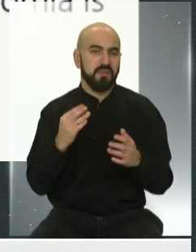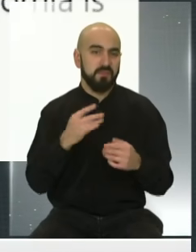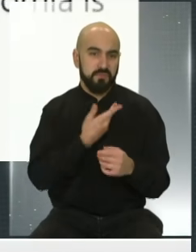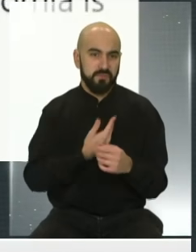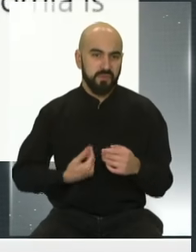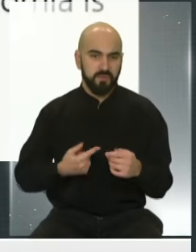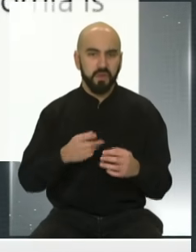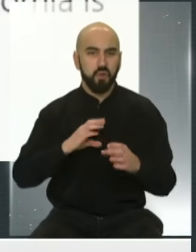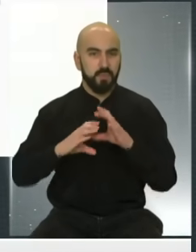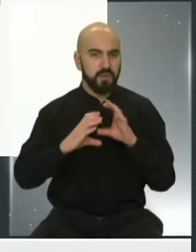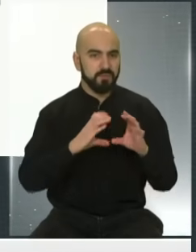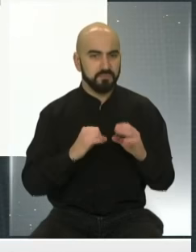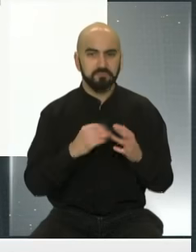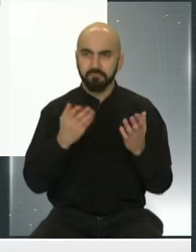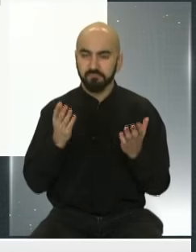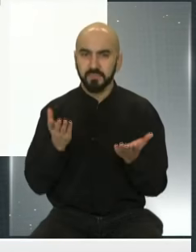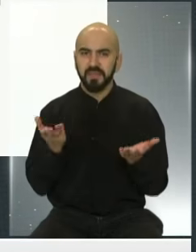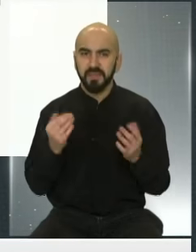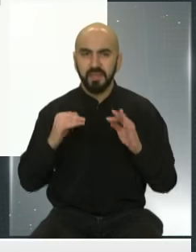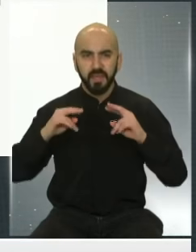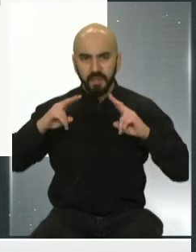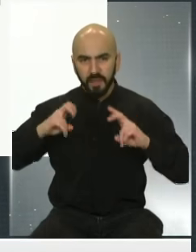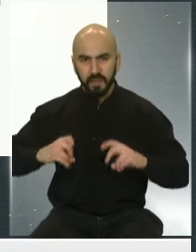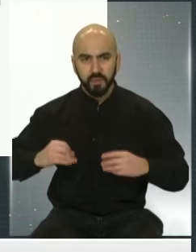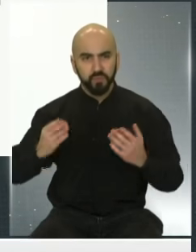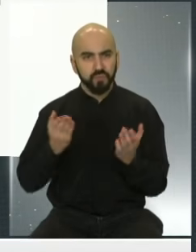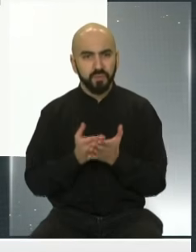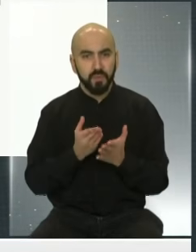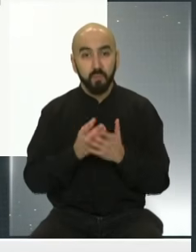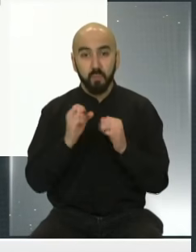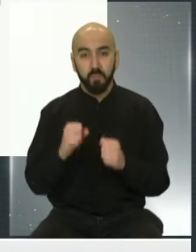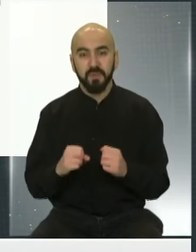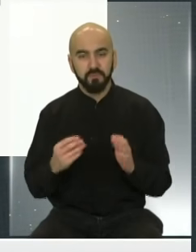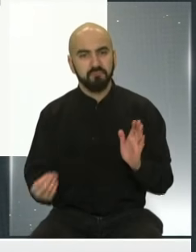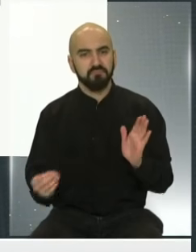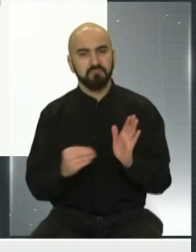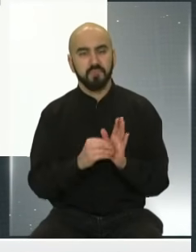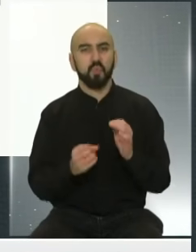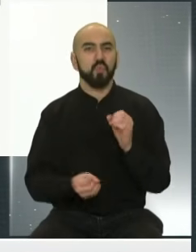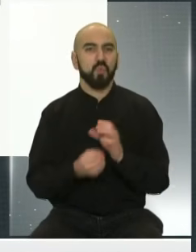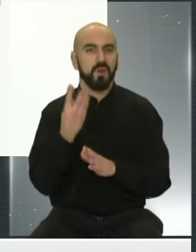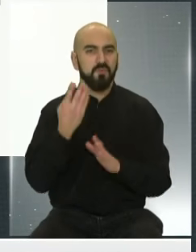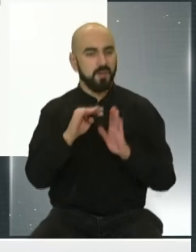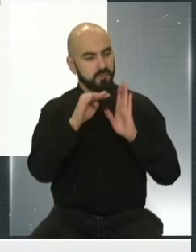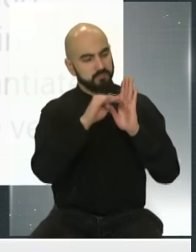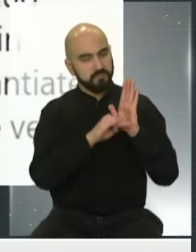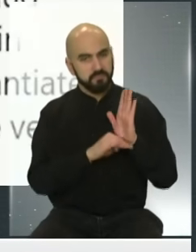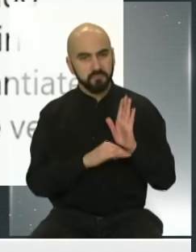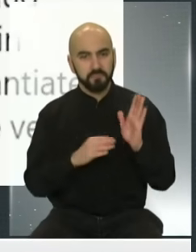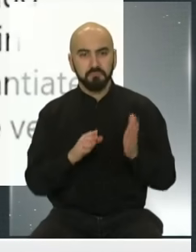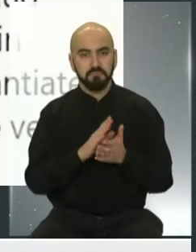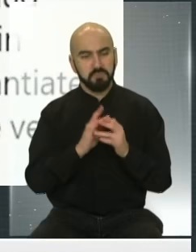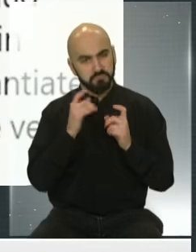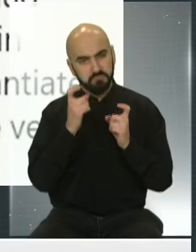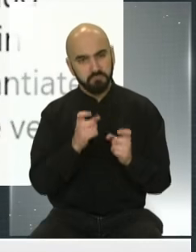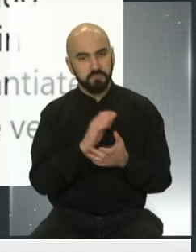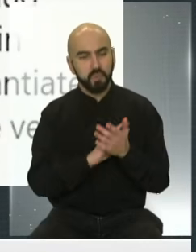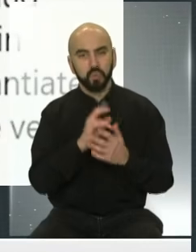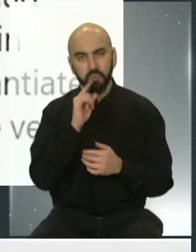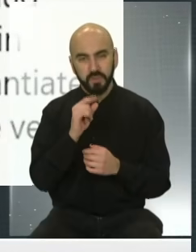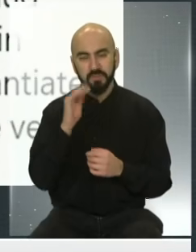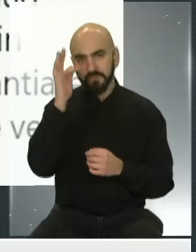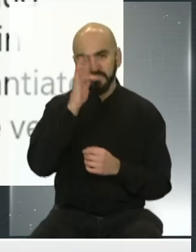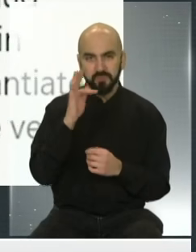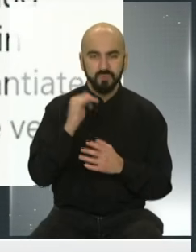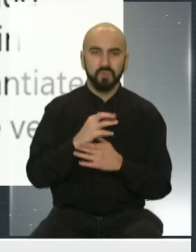de Comercio que estudien si pueden imponer nuevas regulaciones a estas compañías tecnológicas, como hablamos de Twitter, Facebook,